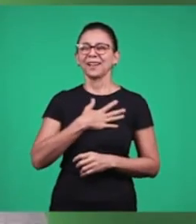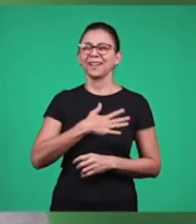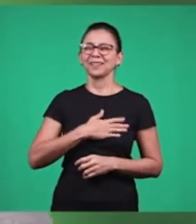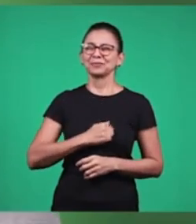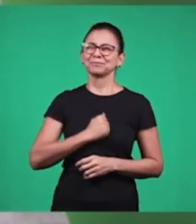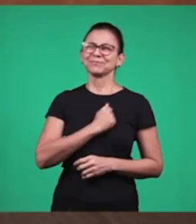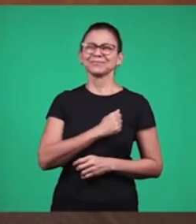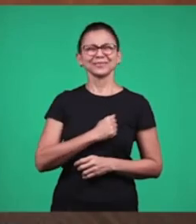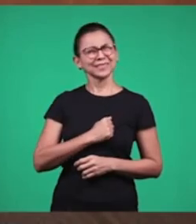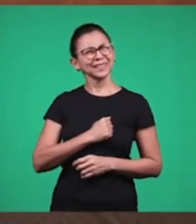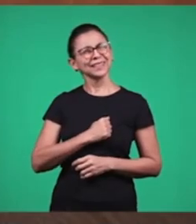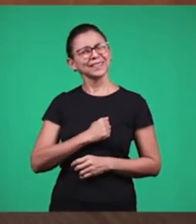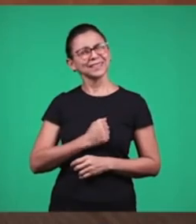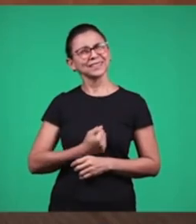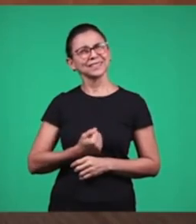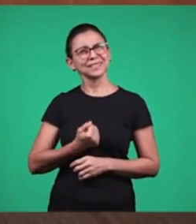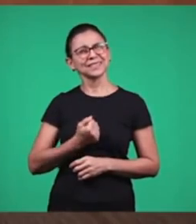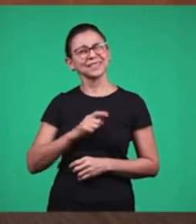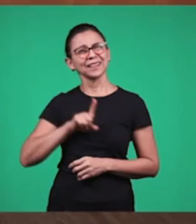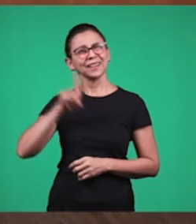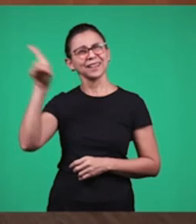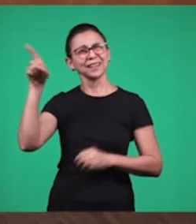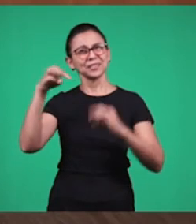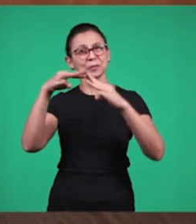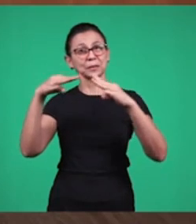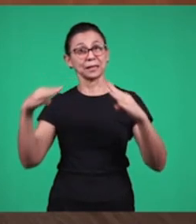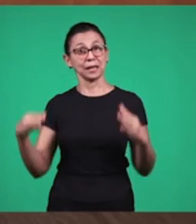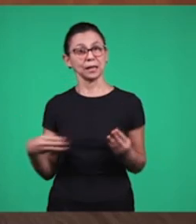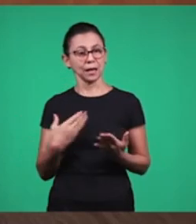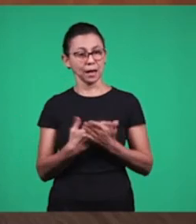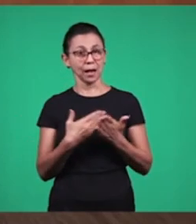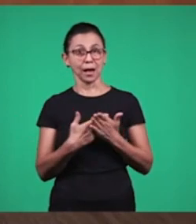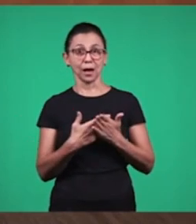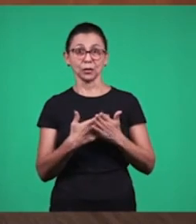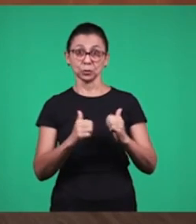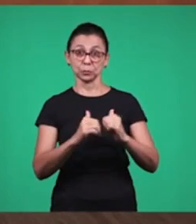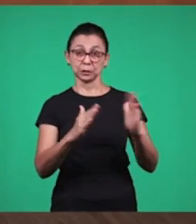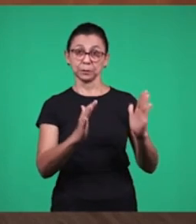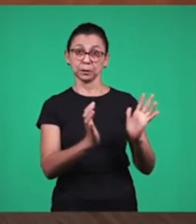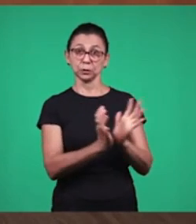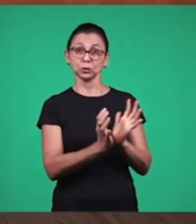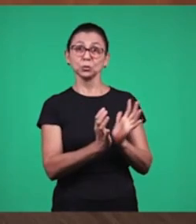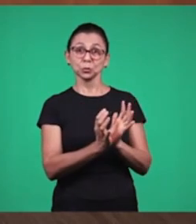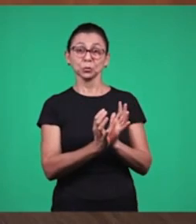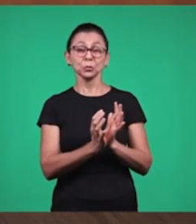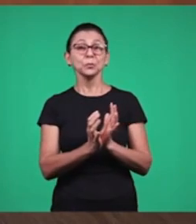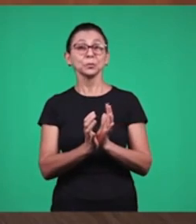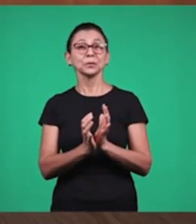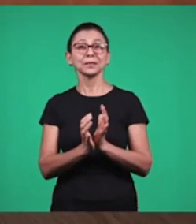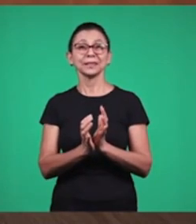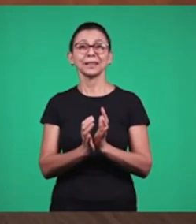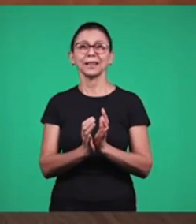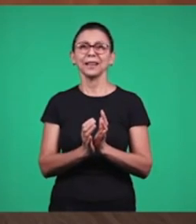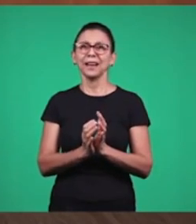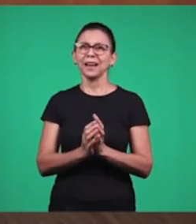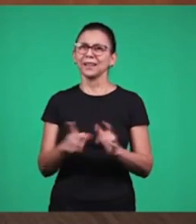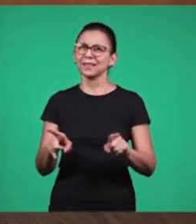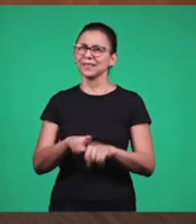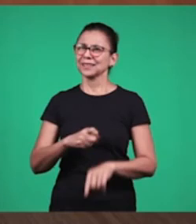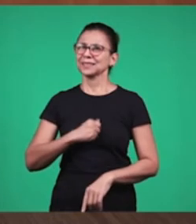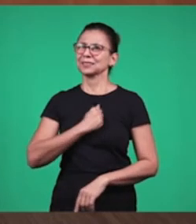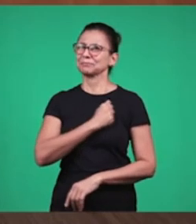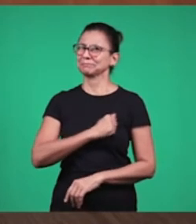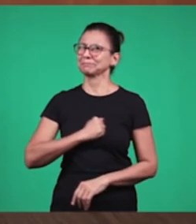hizo extrañar el Manaim, tanto principiantes sobre fe, las clases principiantes ministradas por el